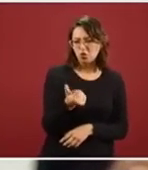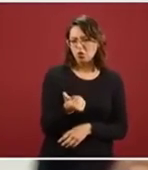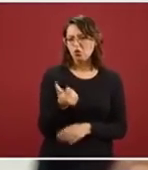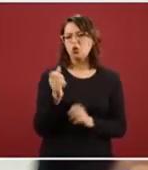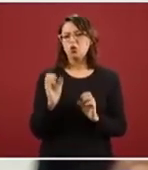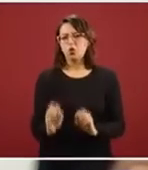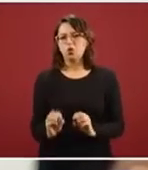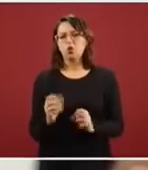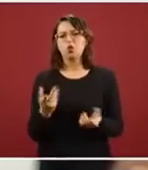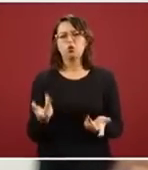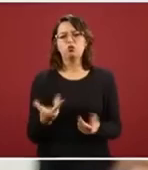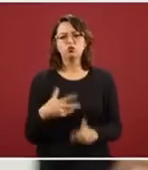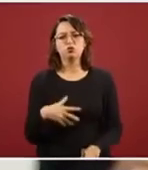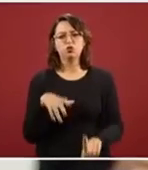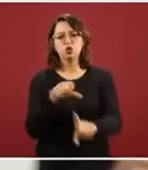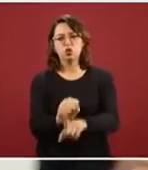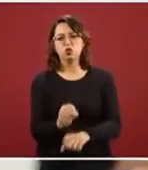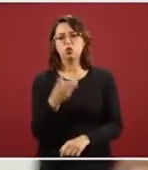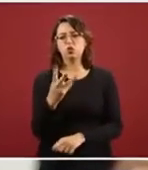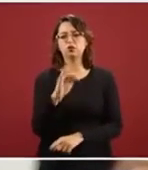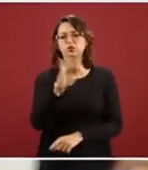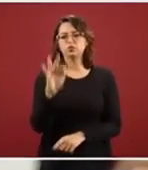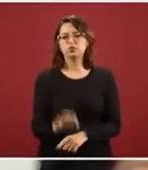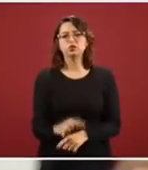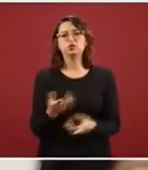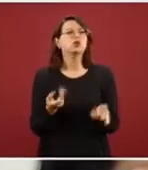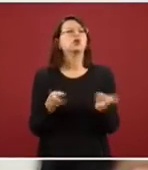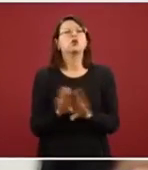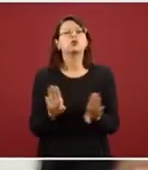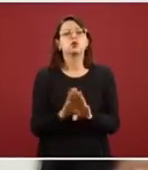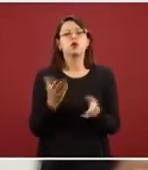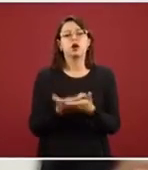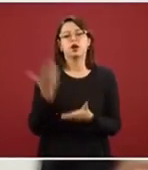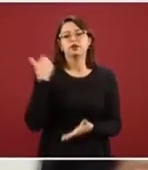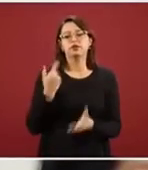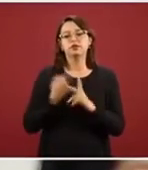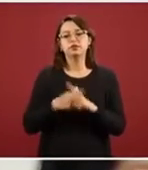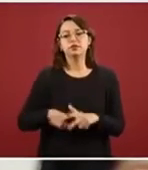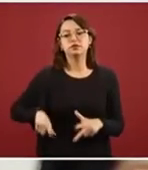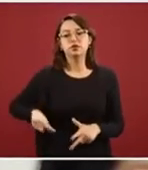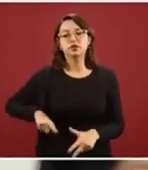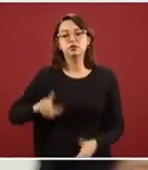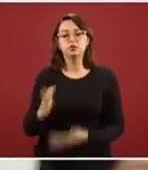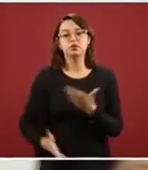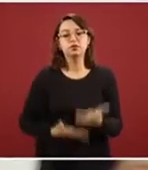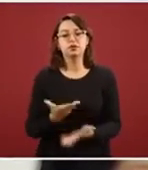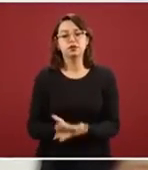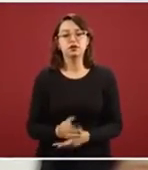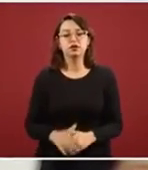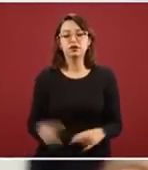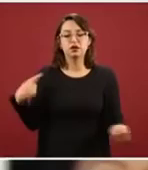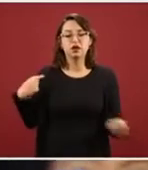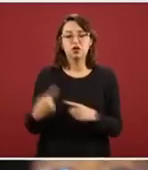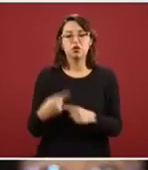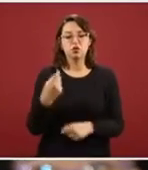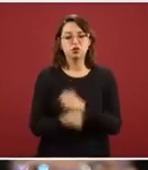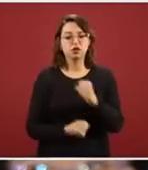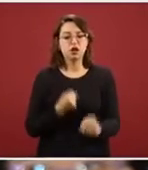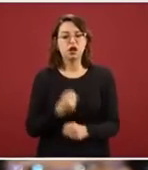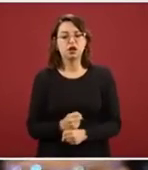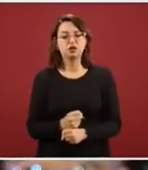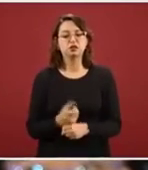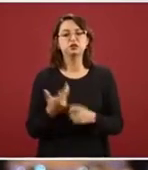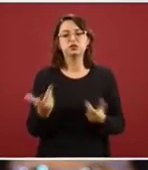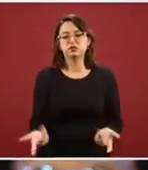el 4% que usted propuso al principio de su gobierno? A pesar de que, bueno, obviamente su gobierno durante un año ha mantenido